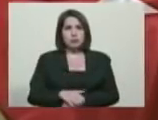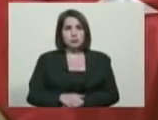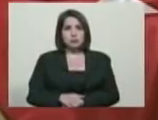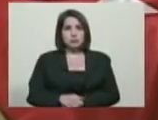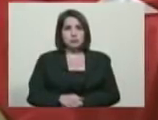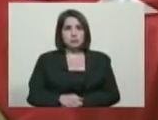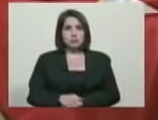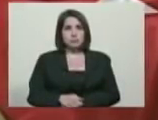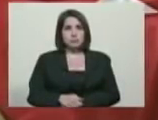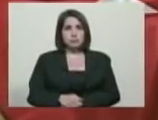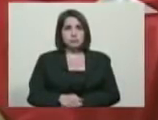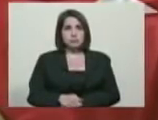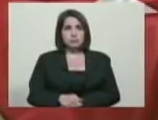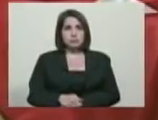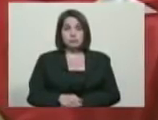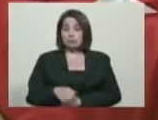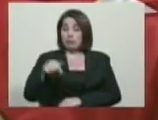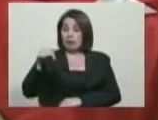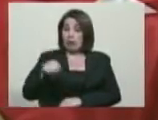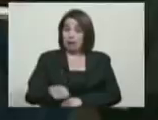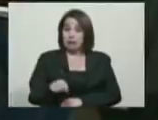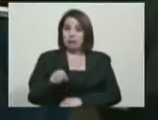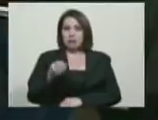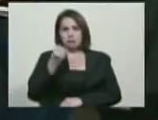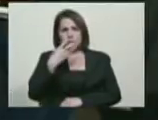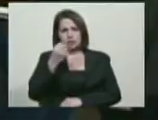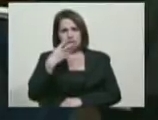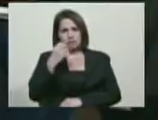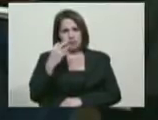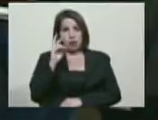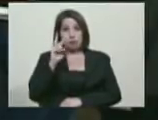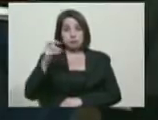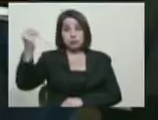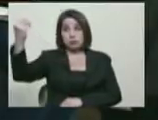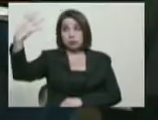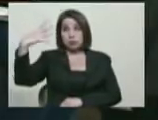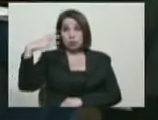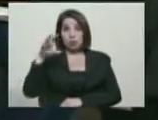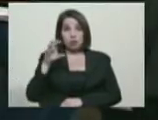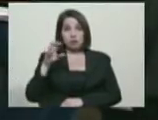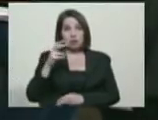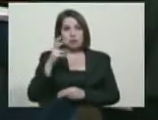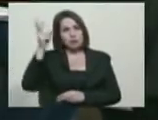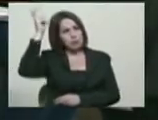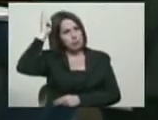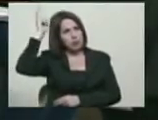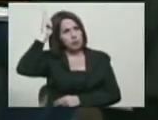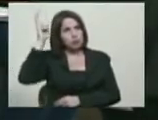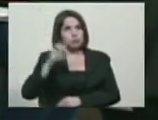Estamos aquí en el Palacio Presidencial, en el Salón Sol del Perú.